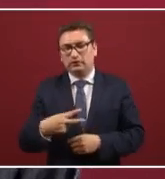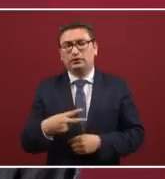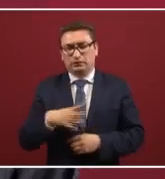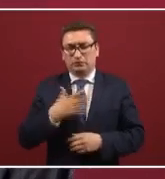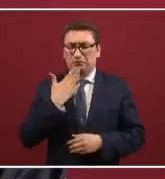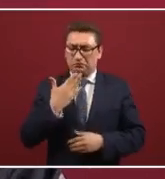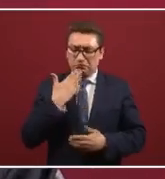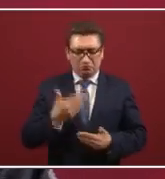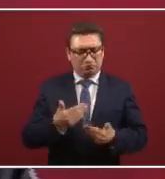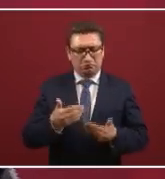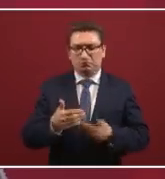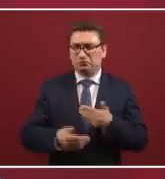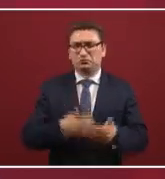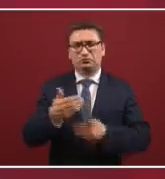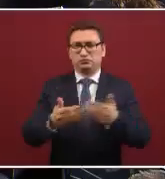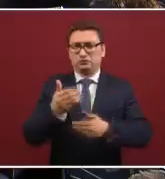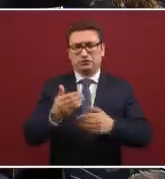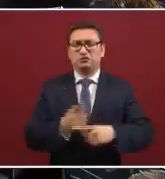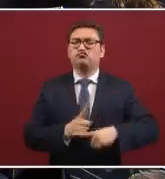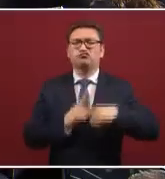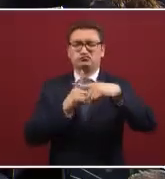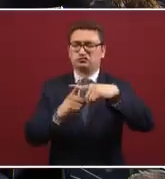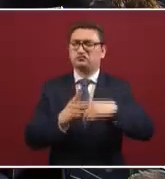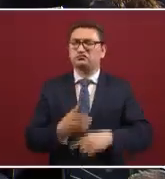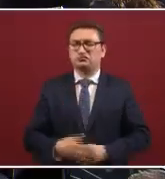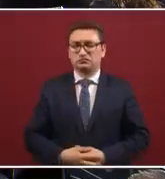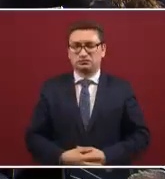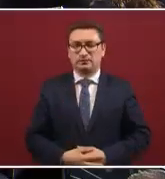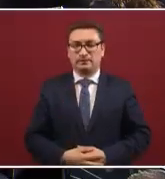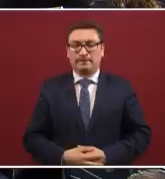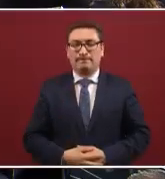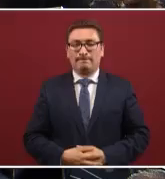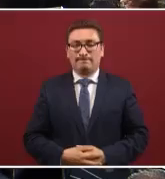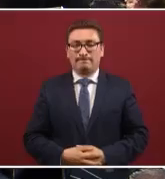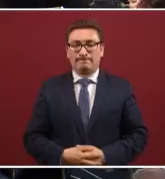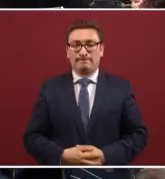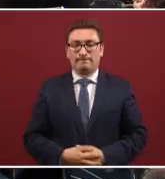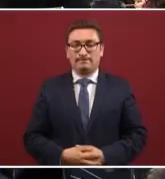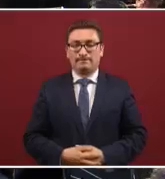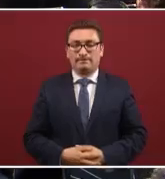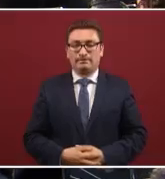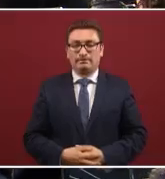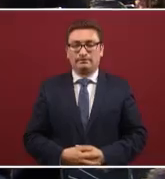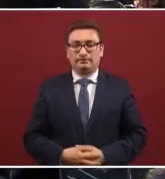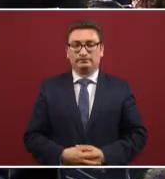vamos muy bien y de buenas. Presidente, ¿recortará su seguridad del Senado?